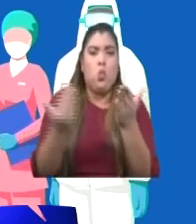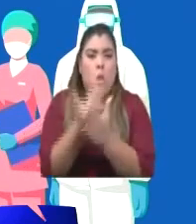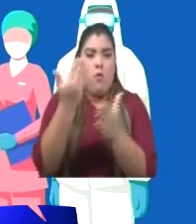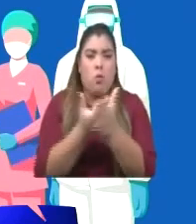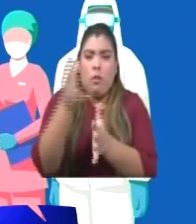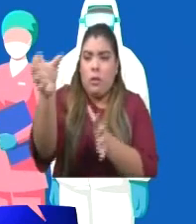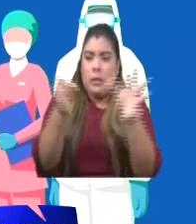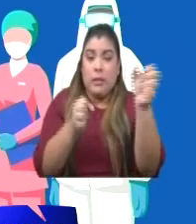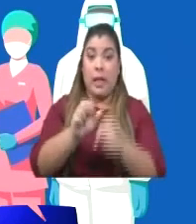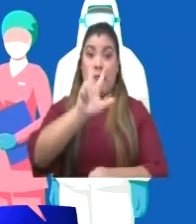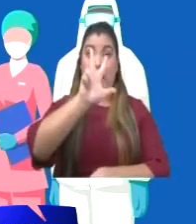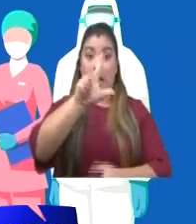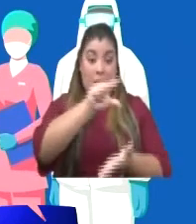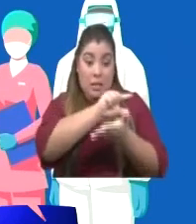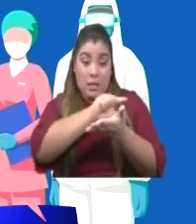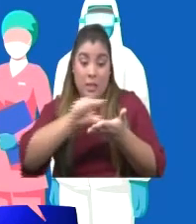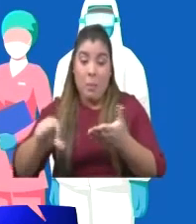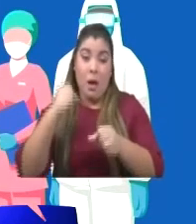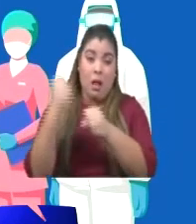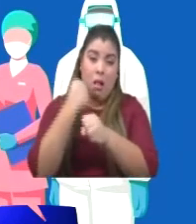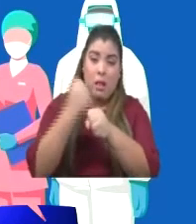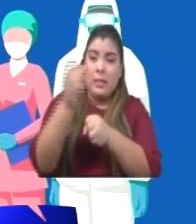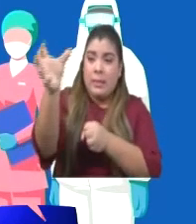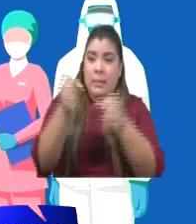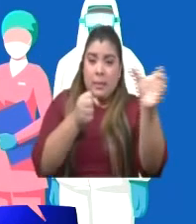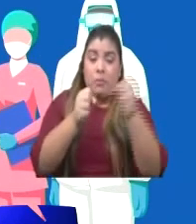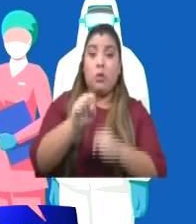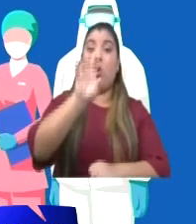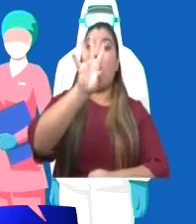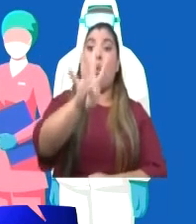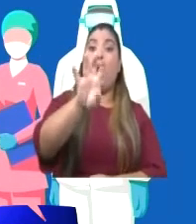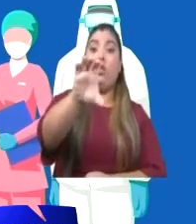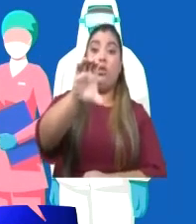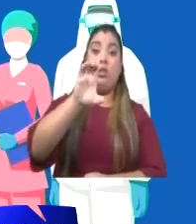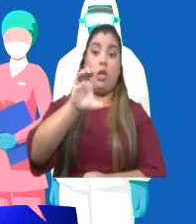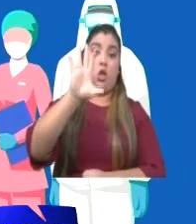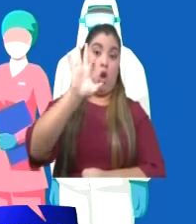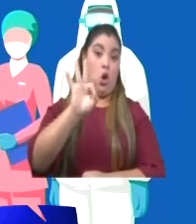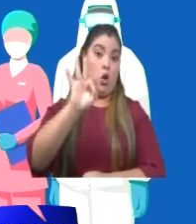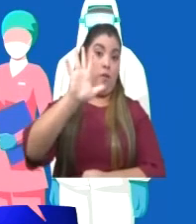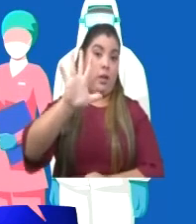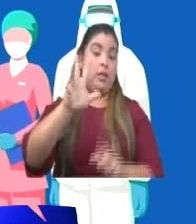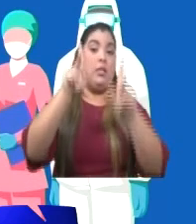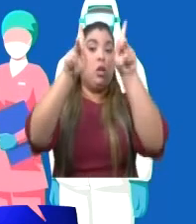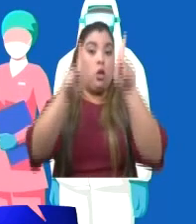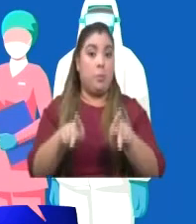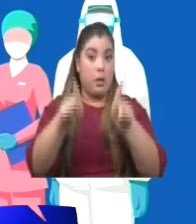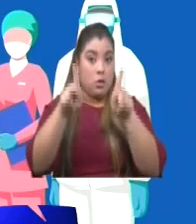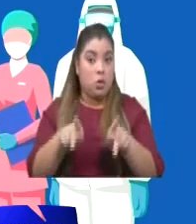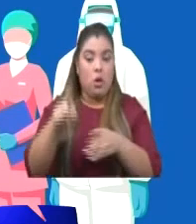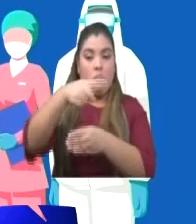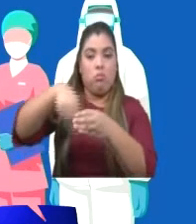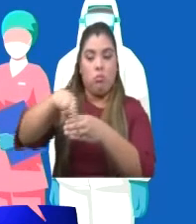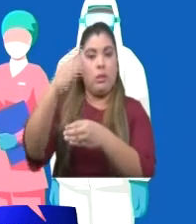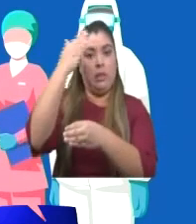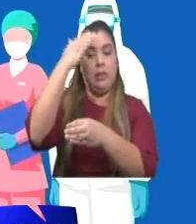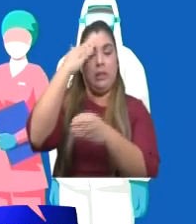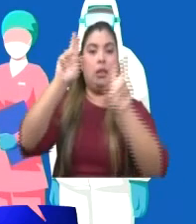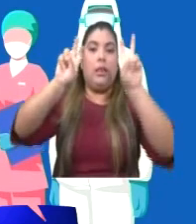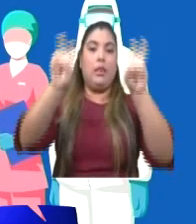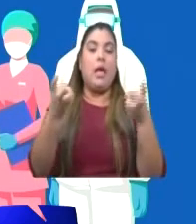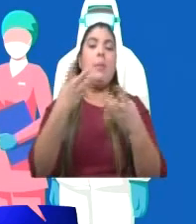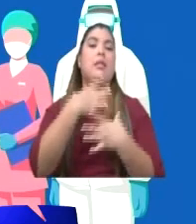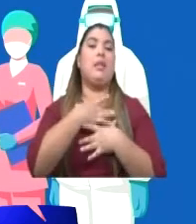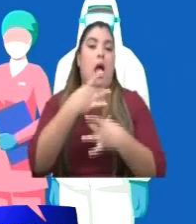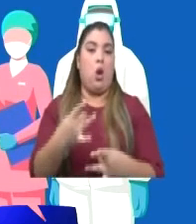tres semanas de un nombramiento de 495 personas en materia de salud para